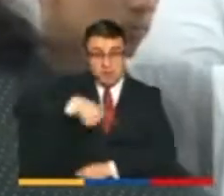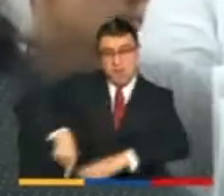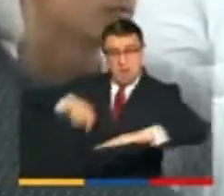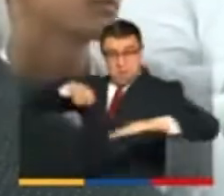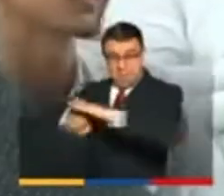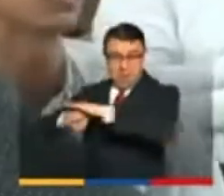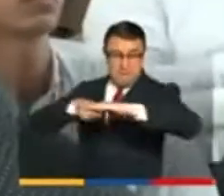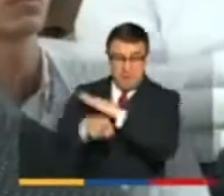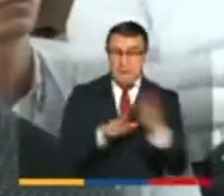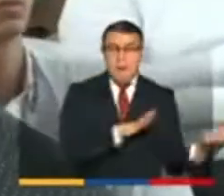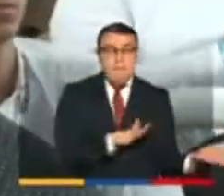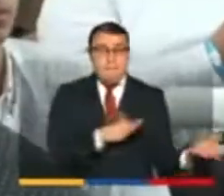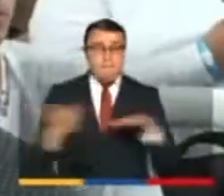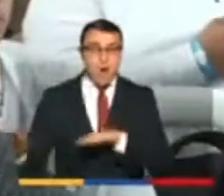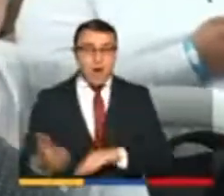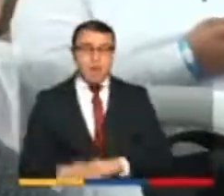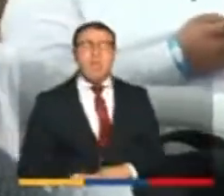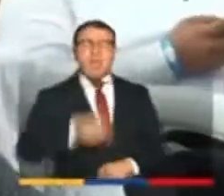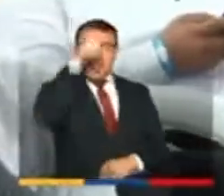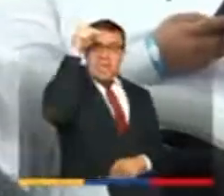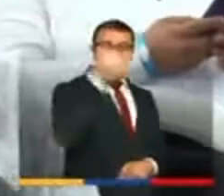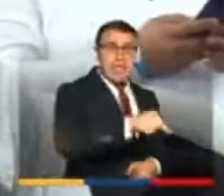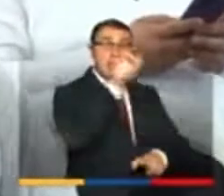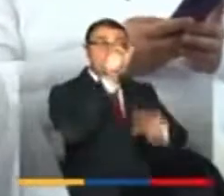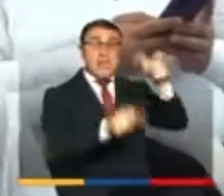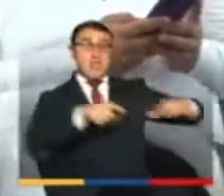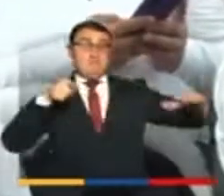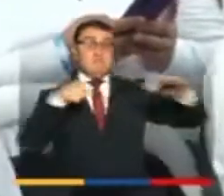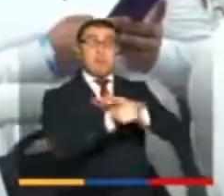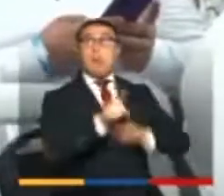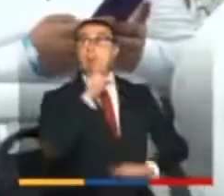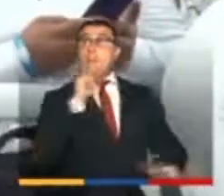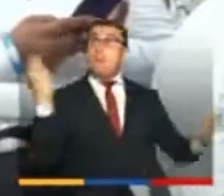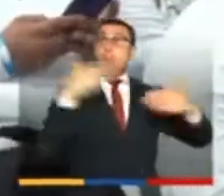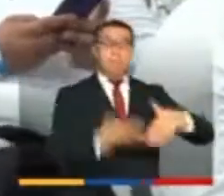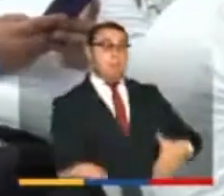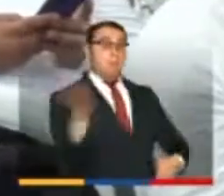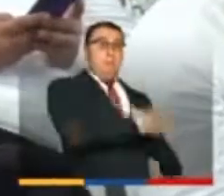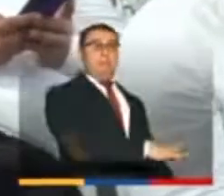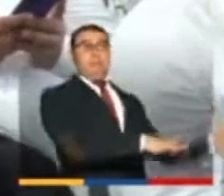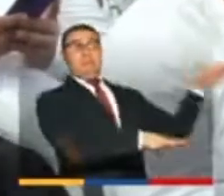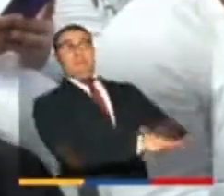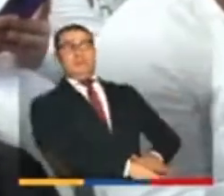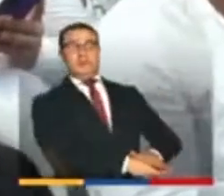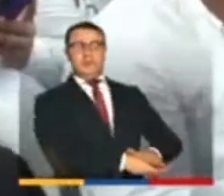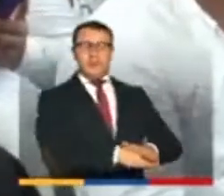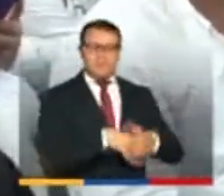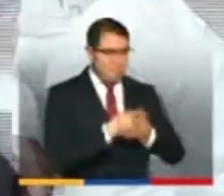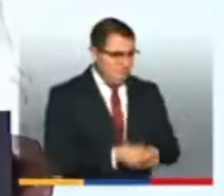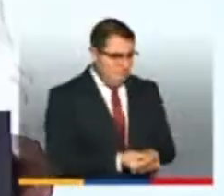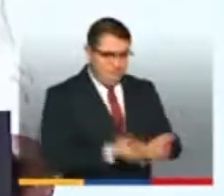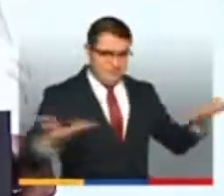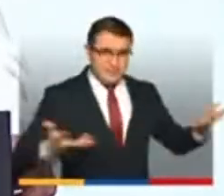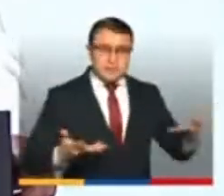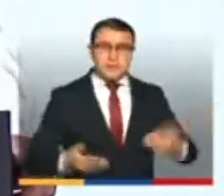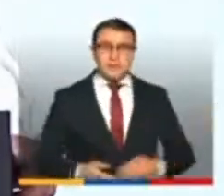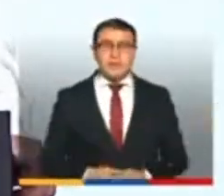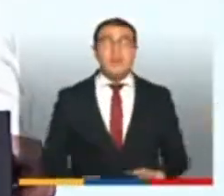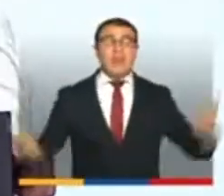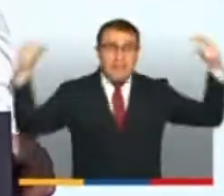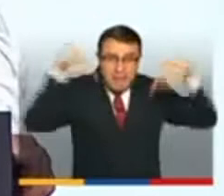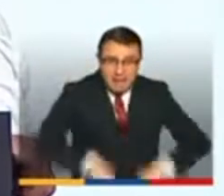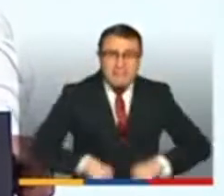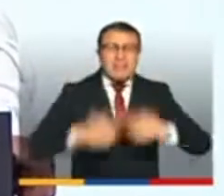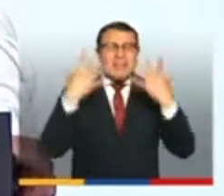nos llenaron de fosas comunes aquí intentaron que la mejor perspectiva que